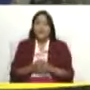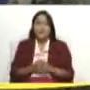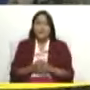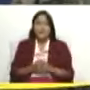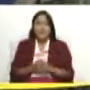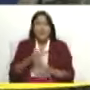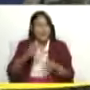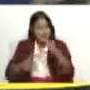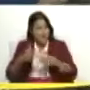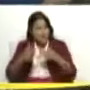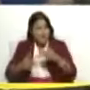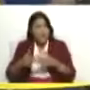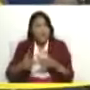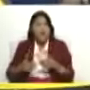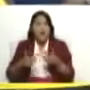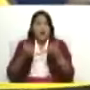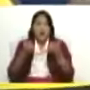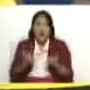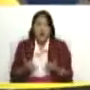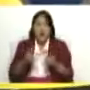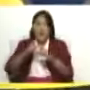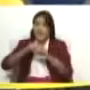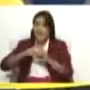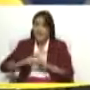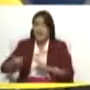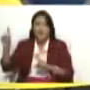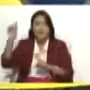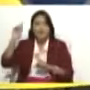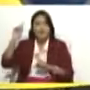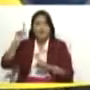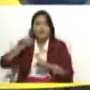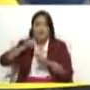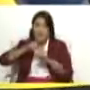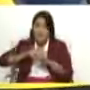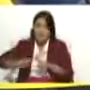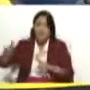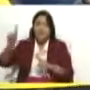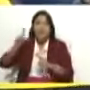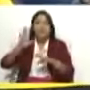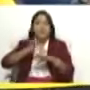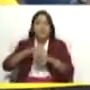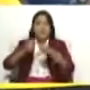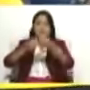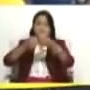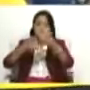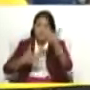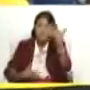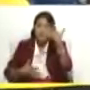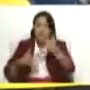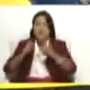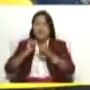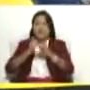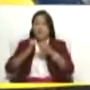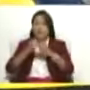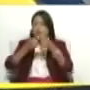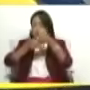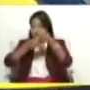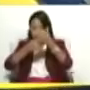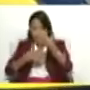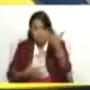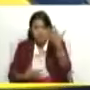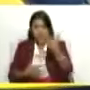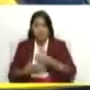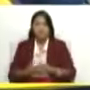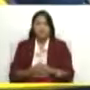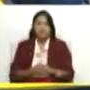atletismo bueno en esta oportunidad fue más amplio el aspectro de las medallas que hoy estos atletas le traen